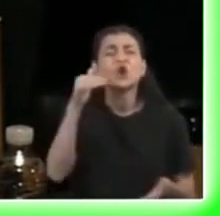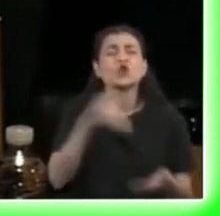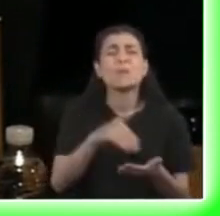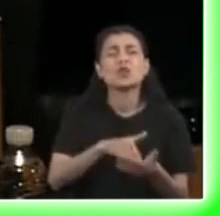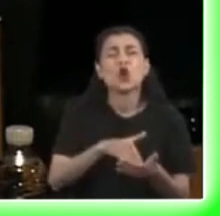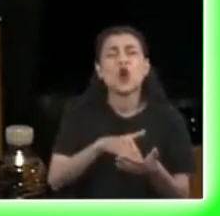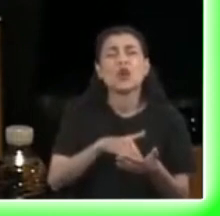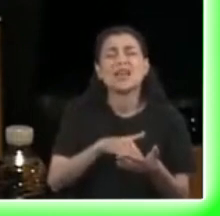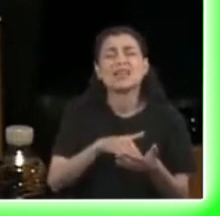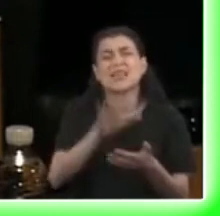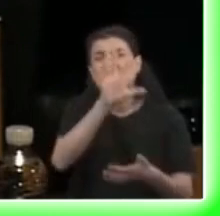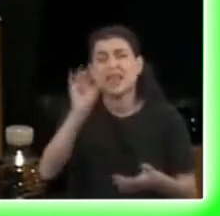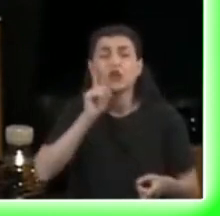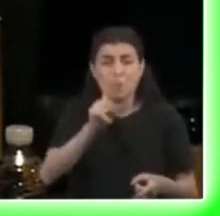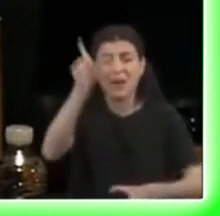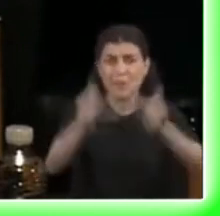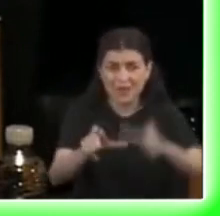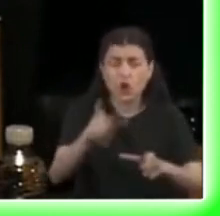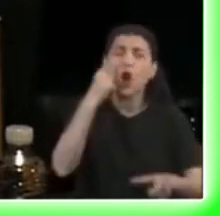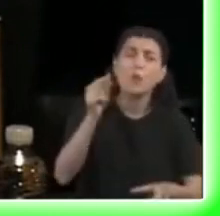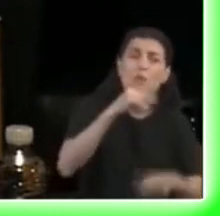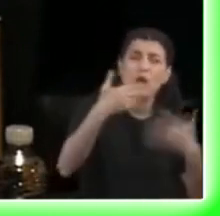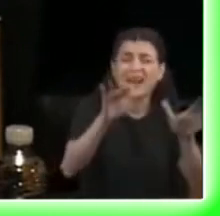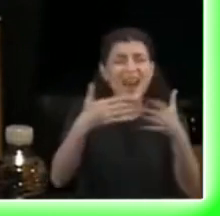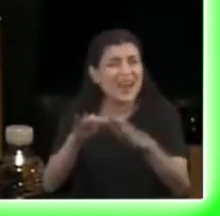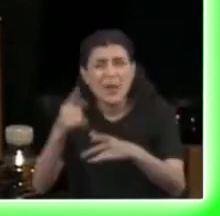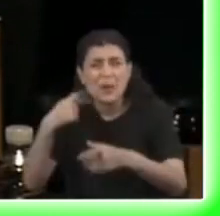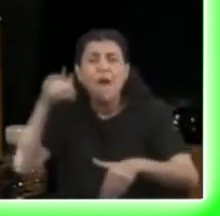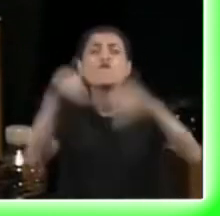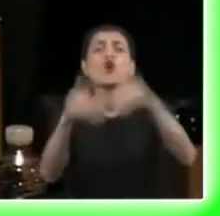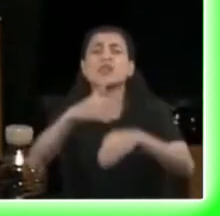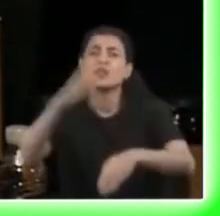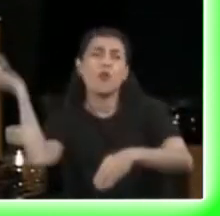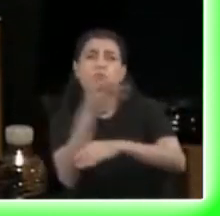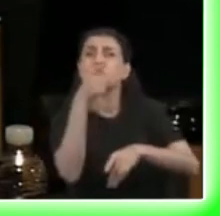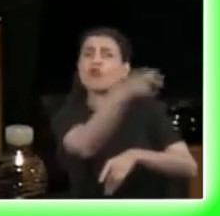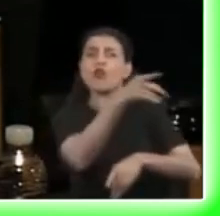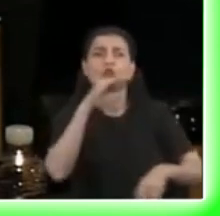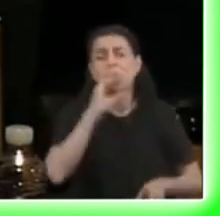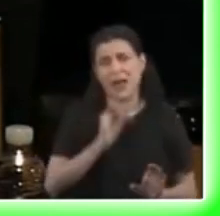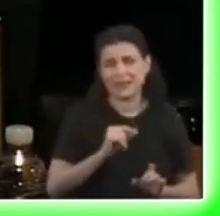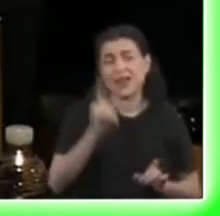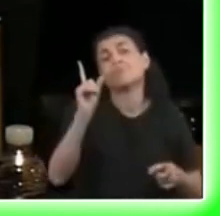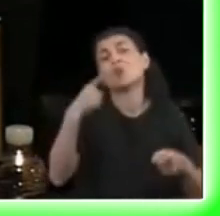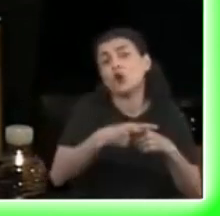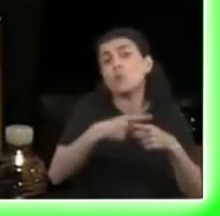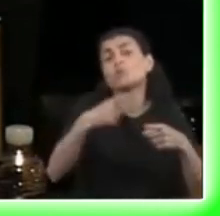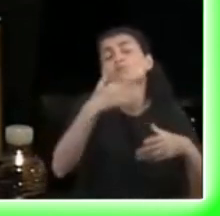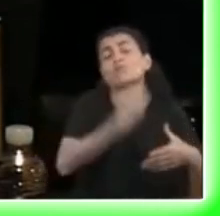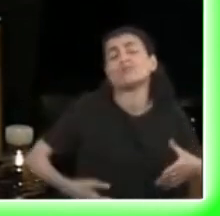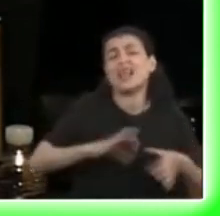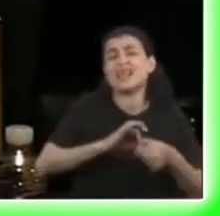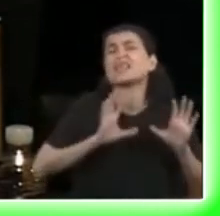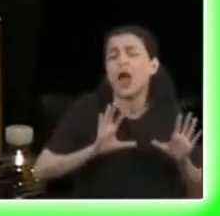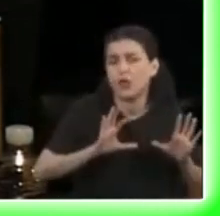medio de hombres y mujeres libres derrotaron al Partido del Estado y sus aliados y eligieron dejar atrás el modelo que les